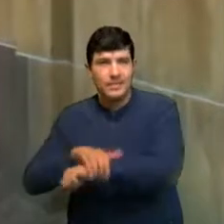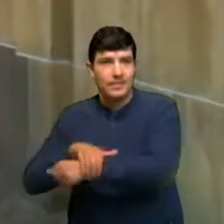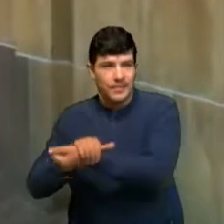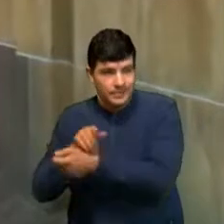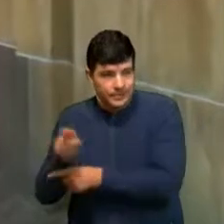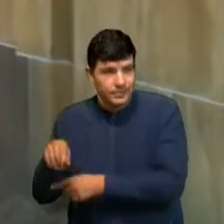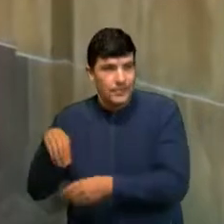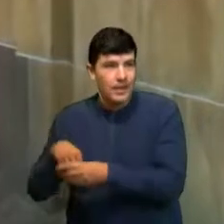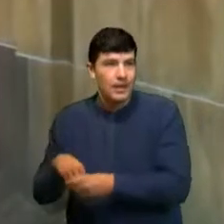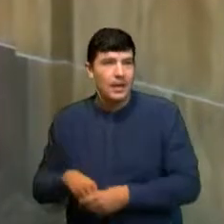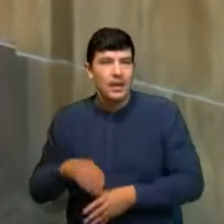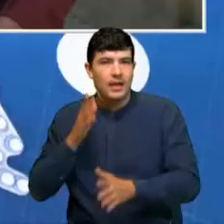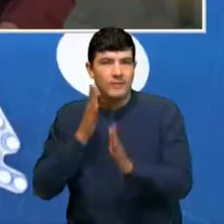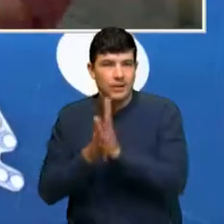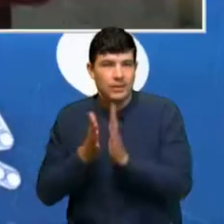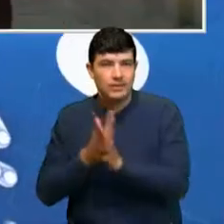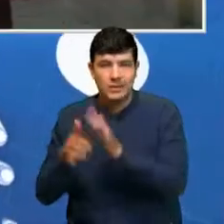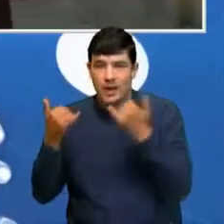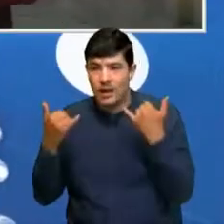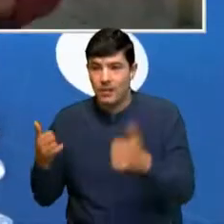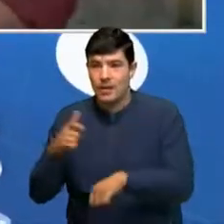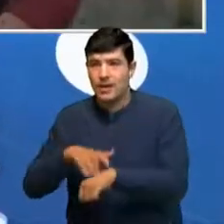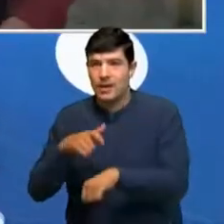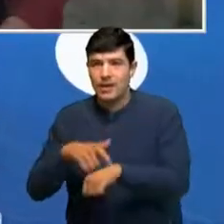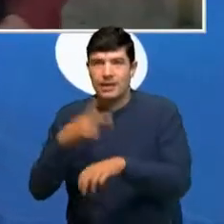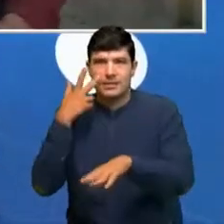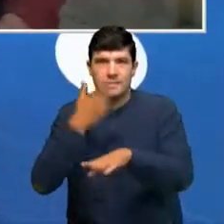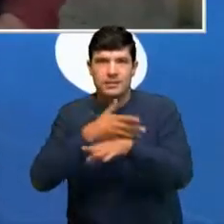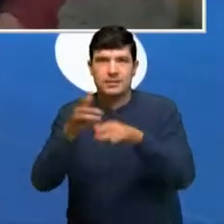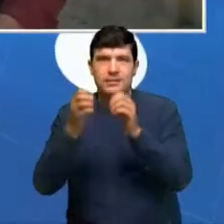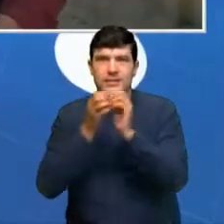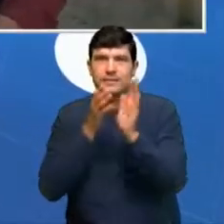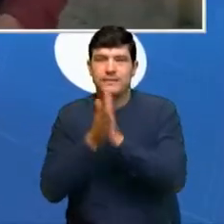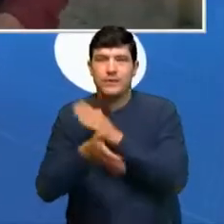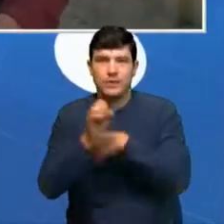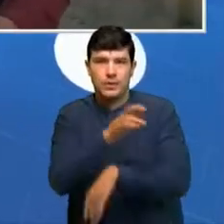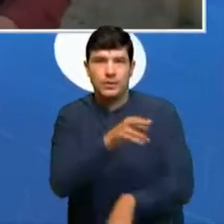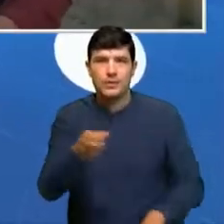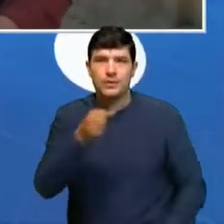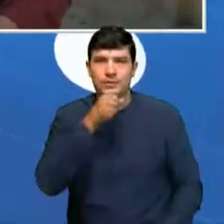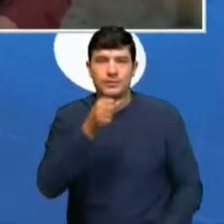libertad. Información que tenemos a esta hora. Regresamos con ustedes al Centro de Estudios. Buenas tardes.